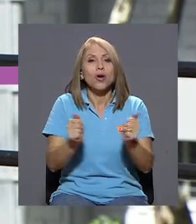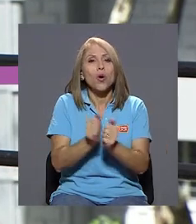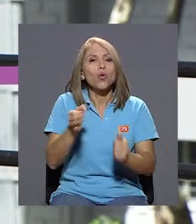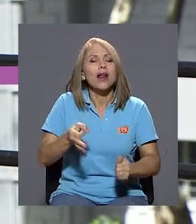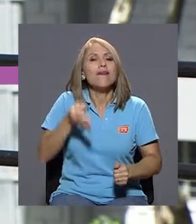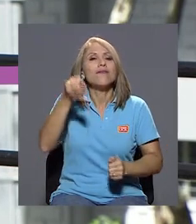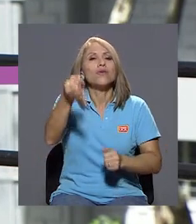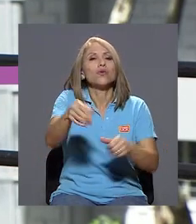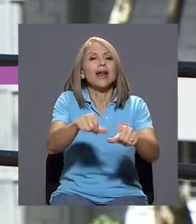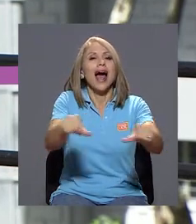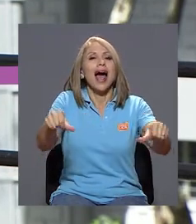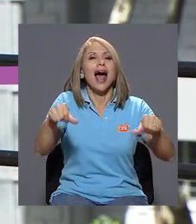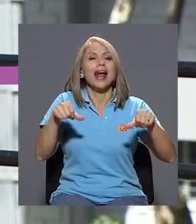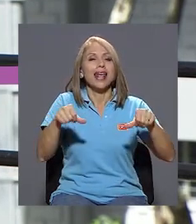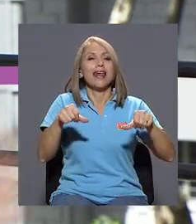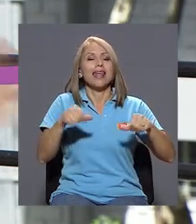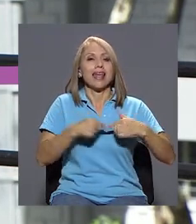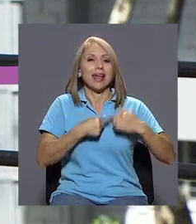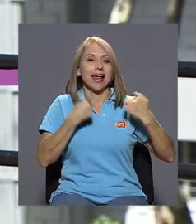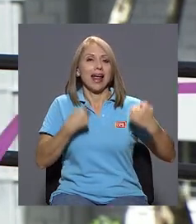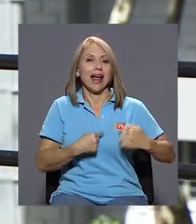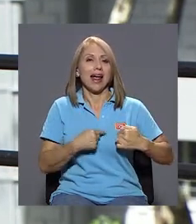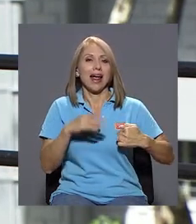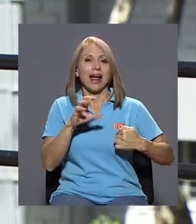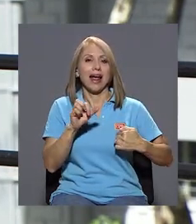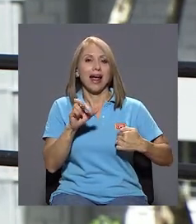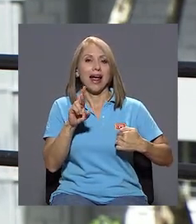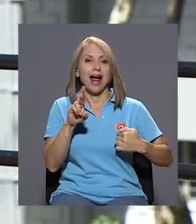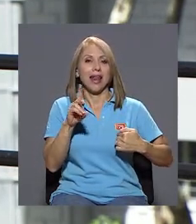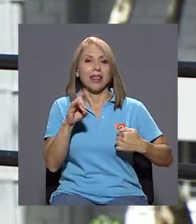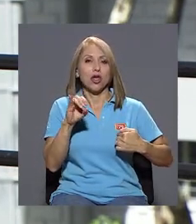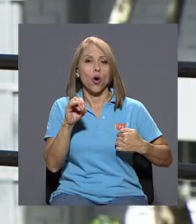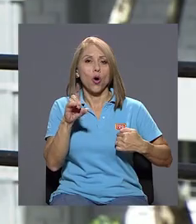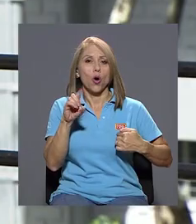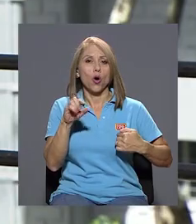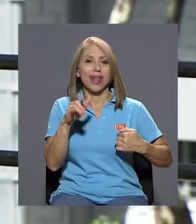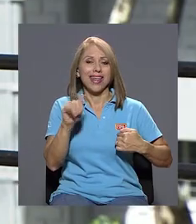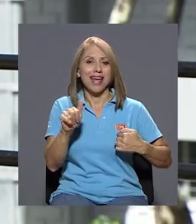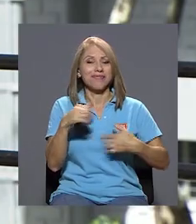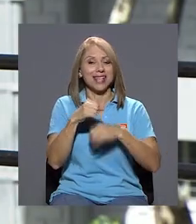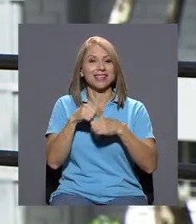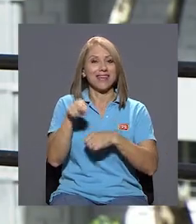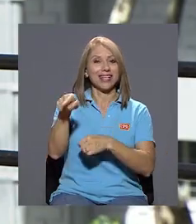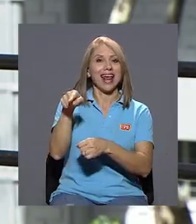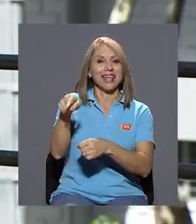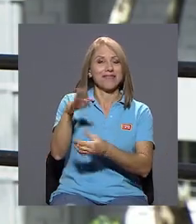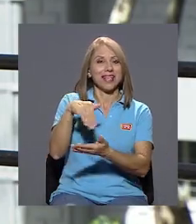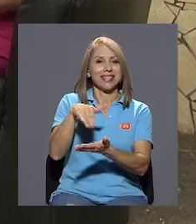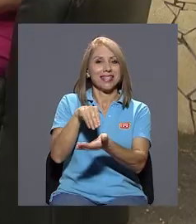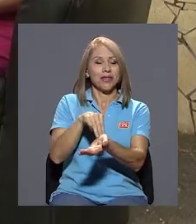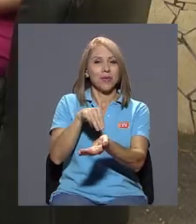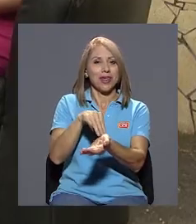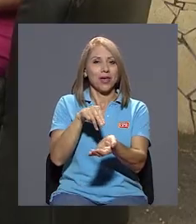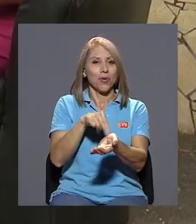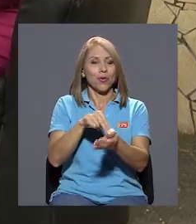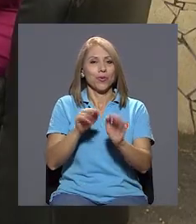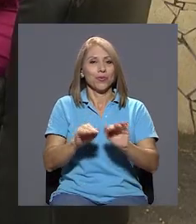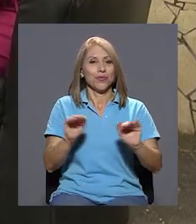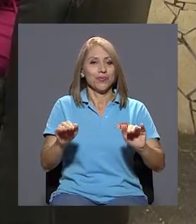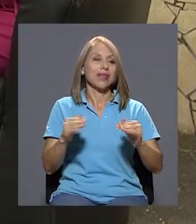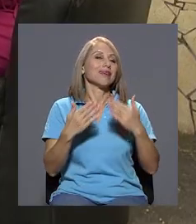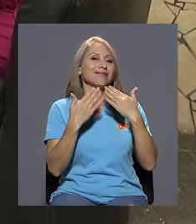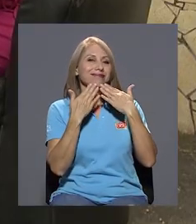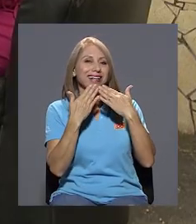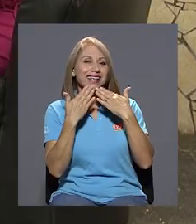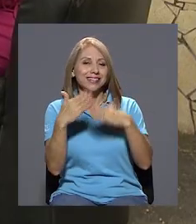poder colaborar con una futura área de cardiología que se va a realizar en ese centro médico. En el hospital. Ok, sí. Perfecto.